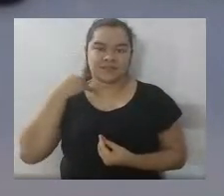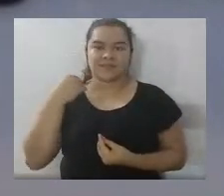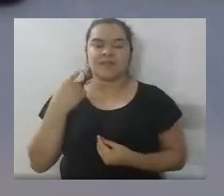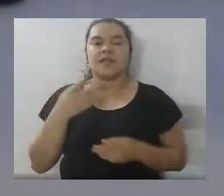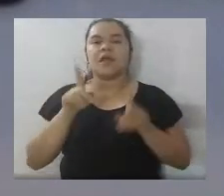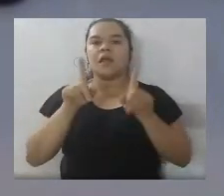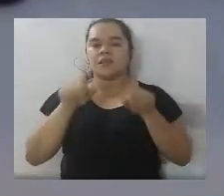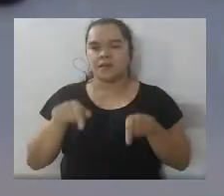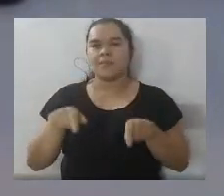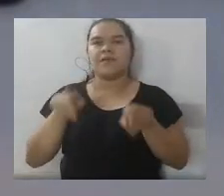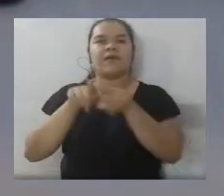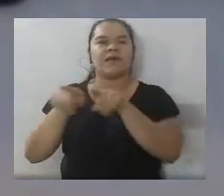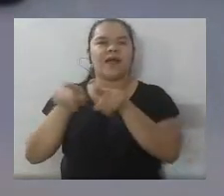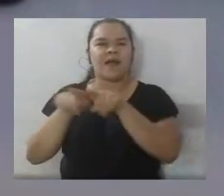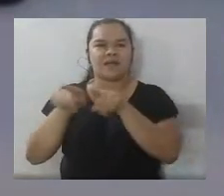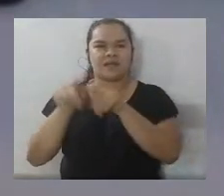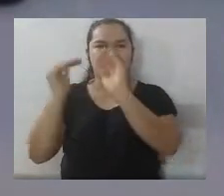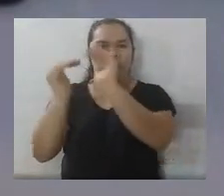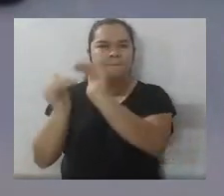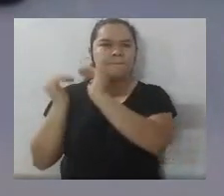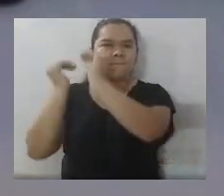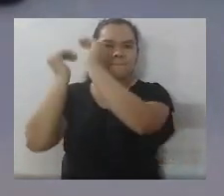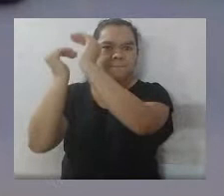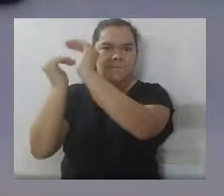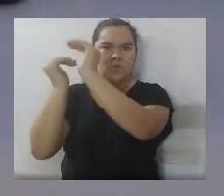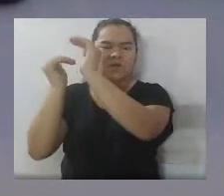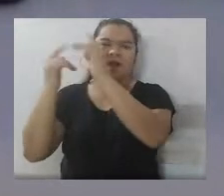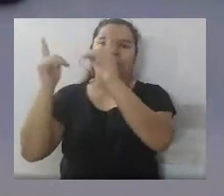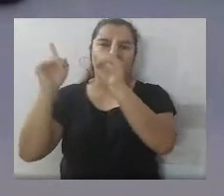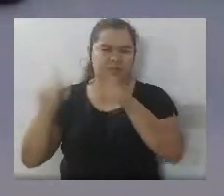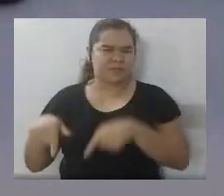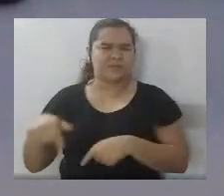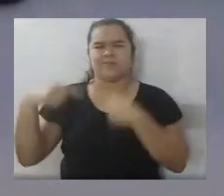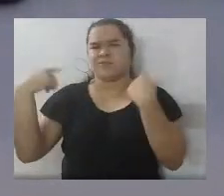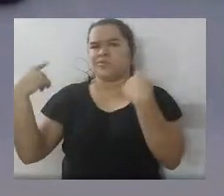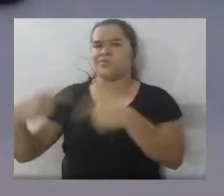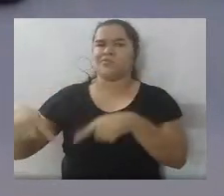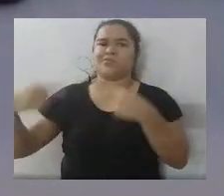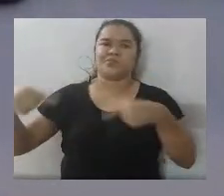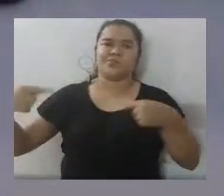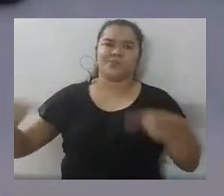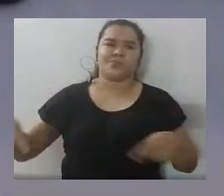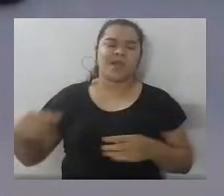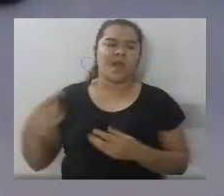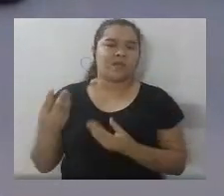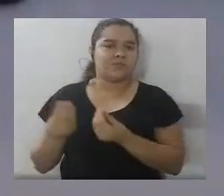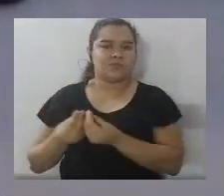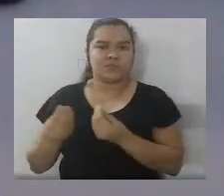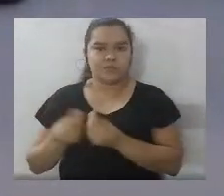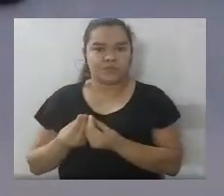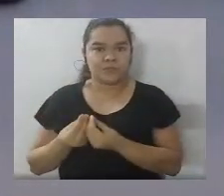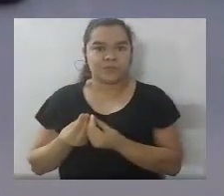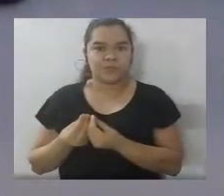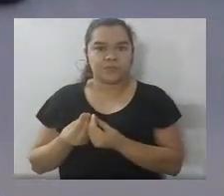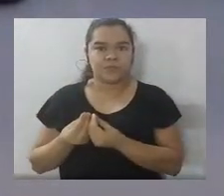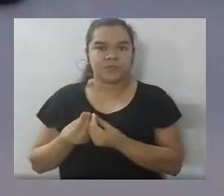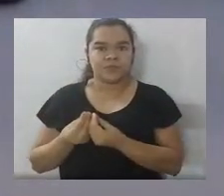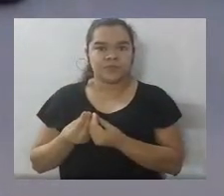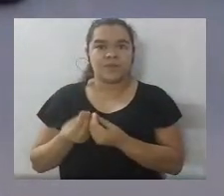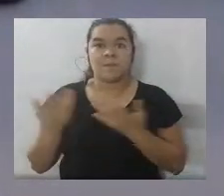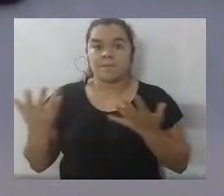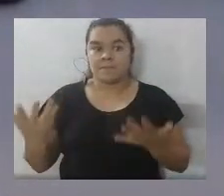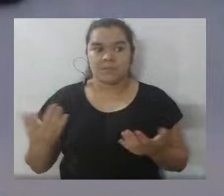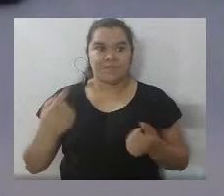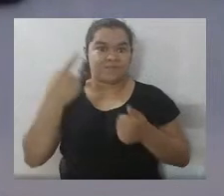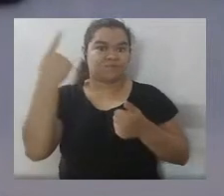de posgrado, que le permiten, bueno, un nivel superior de formación. Pero esta